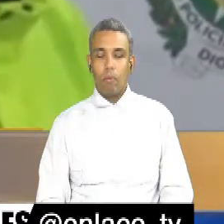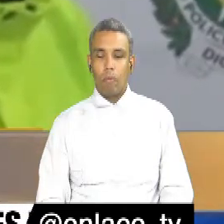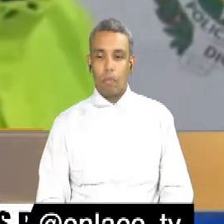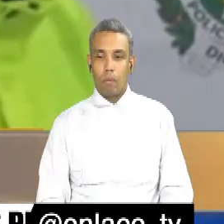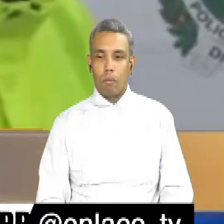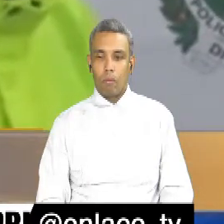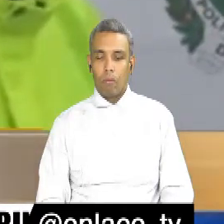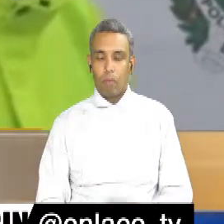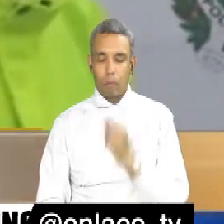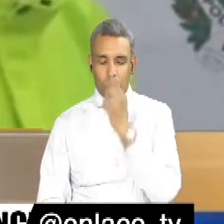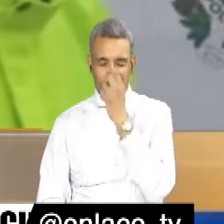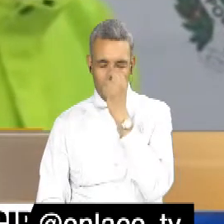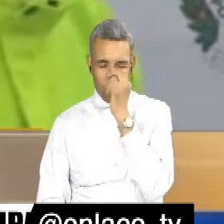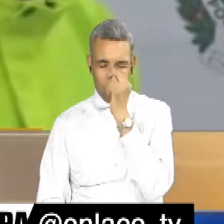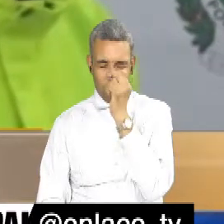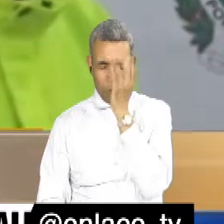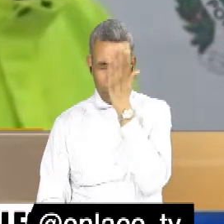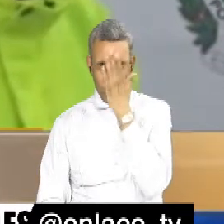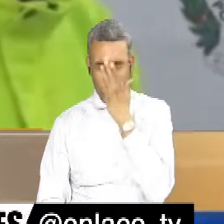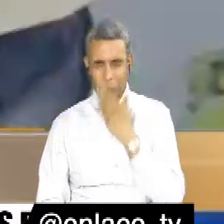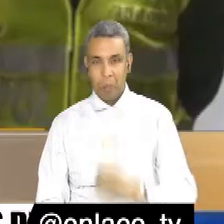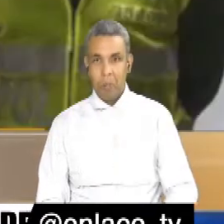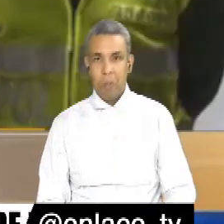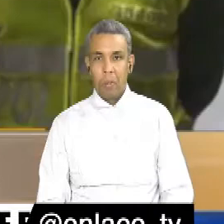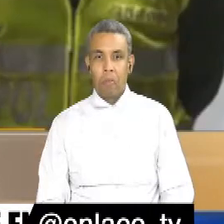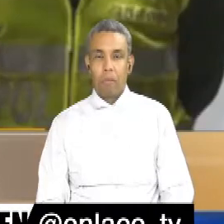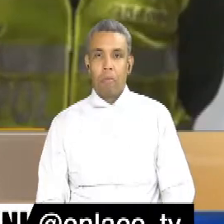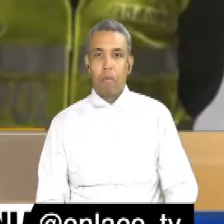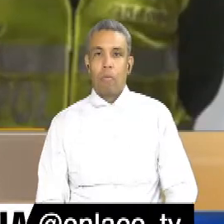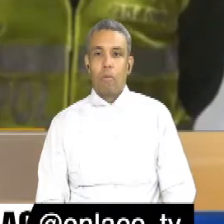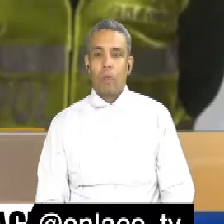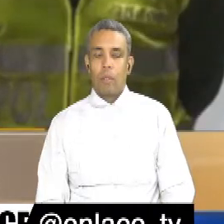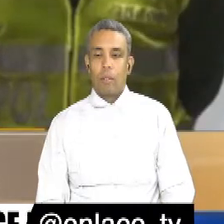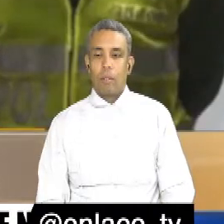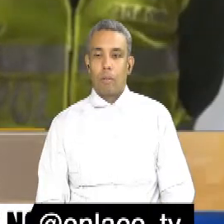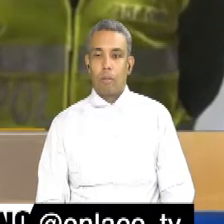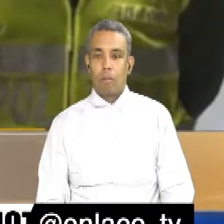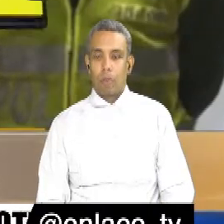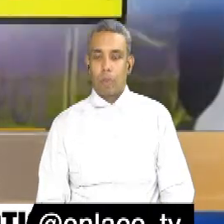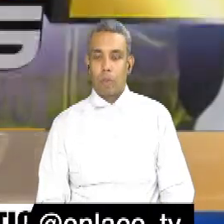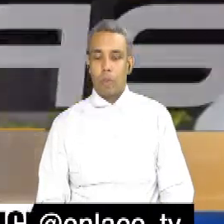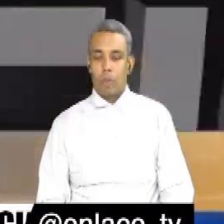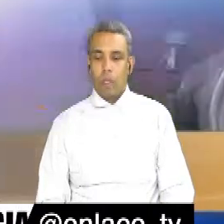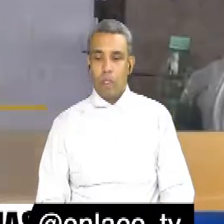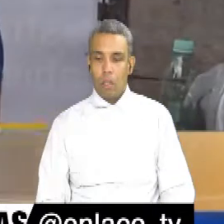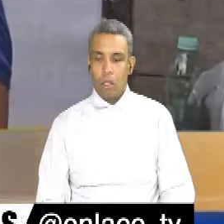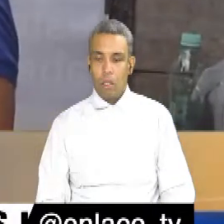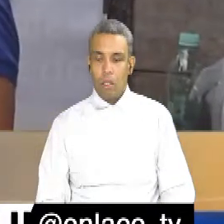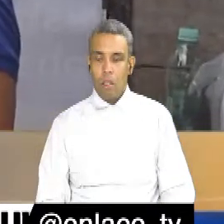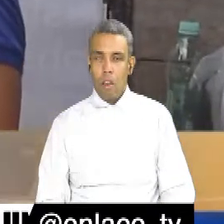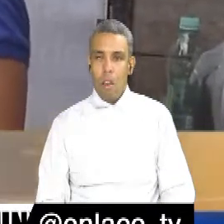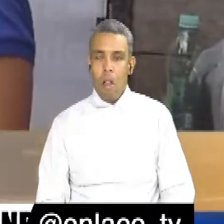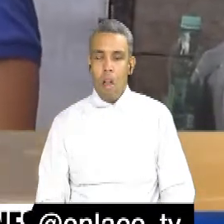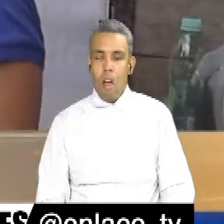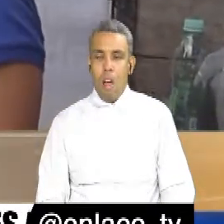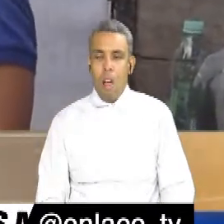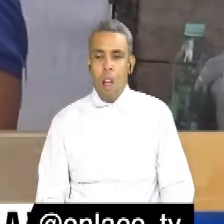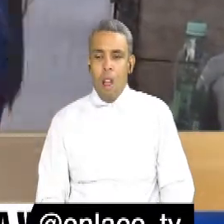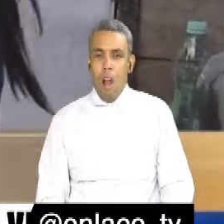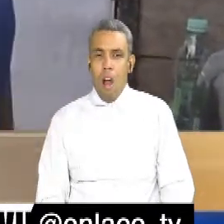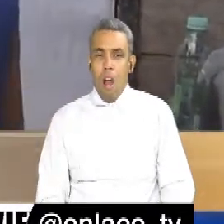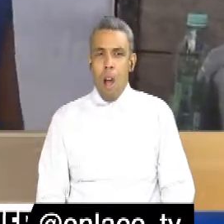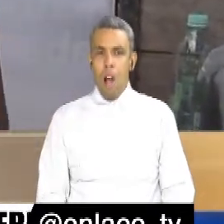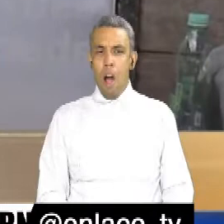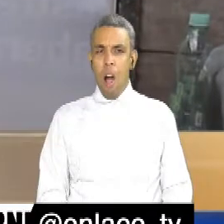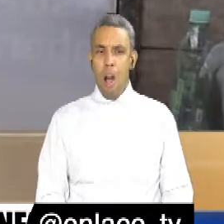presuntos extorsionistas y un presunto abusador sexual detenidos por la policía en operativos de registro y control. Familias damnificadas por el desbordamiento del